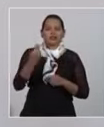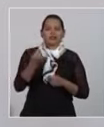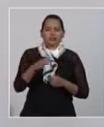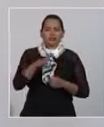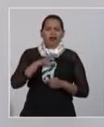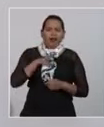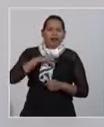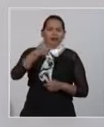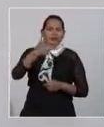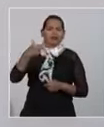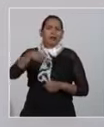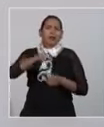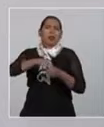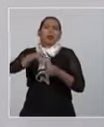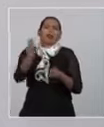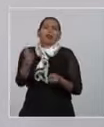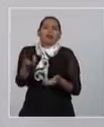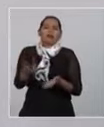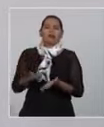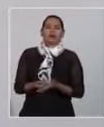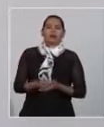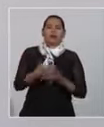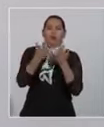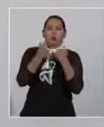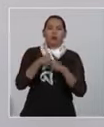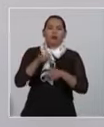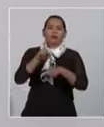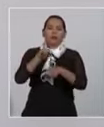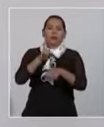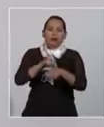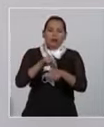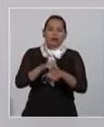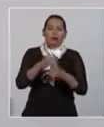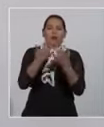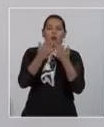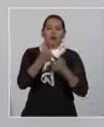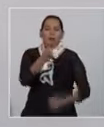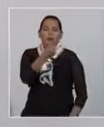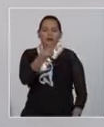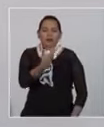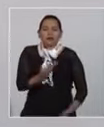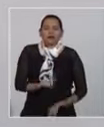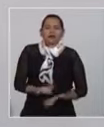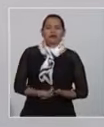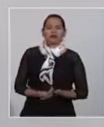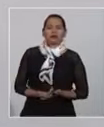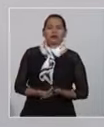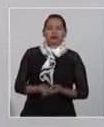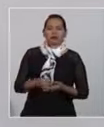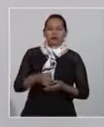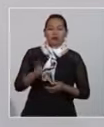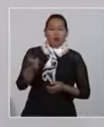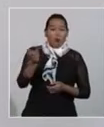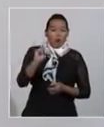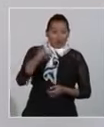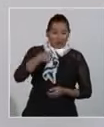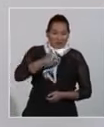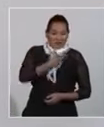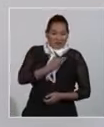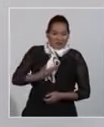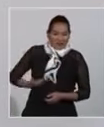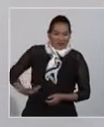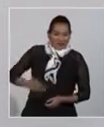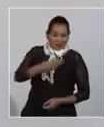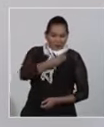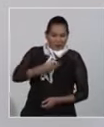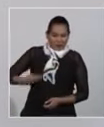medicinas, no tienen médicos. Y yo también quiero señalar, para tener un desarrollo económico adecuado, que sí lo hice cuando fui presidente municipal